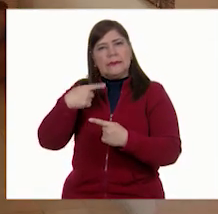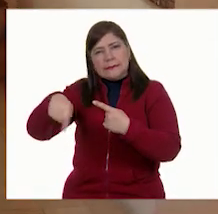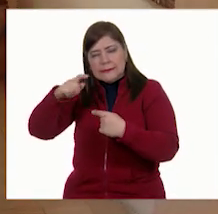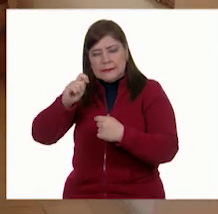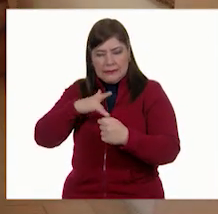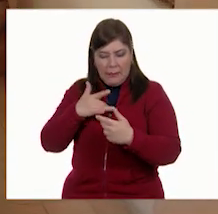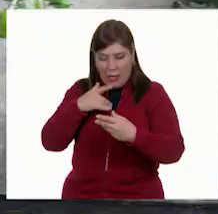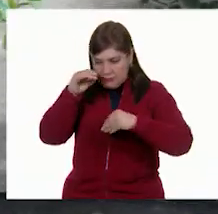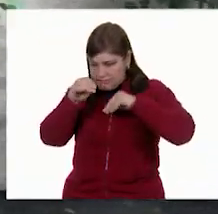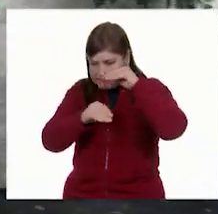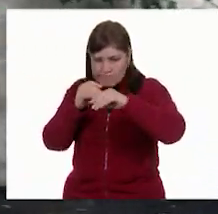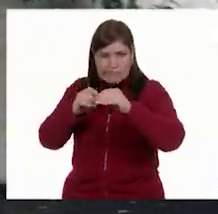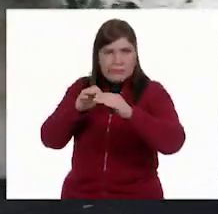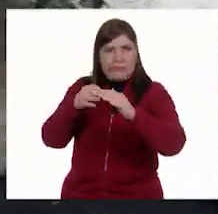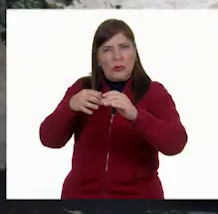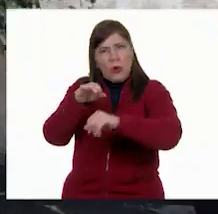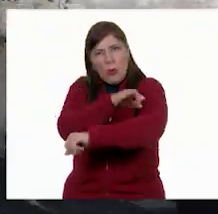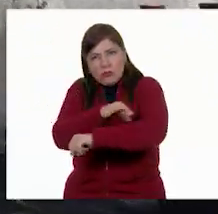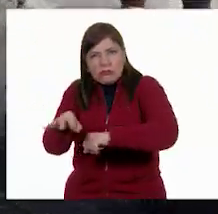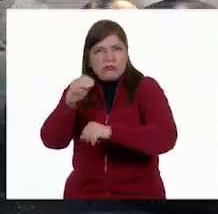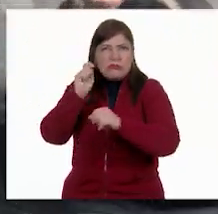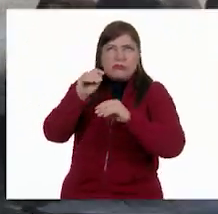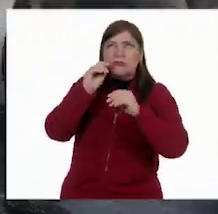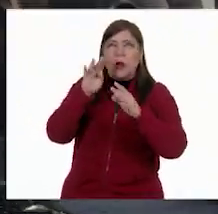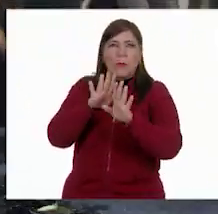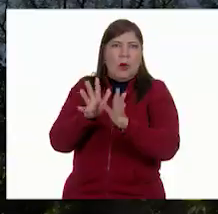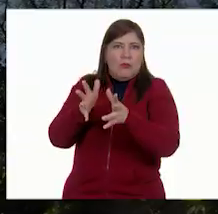hito en la arquitectura.